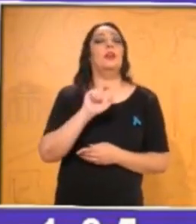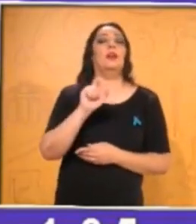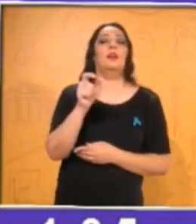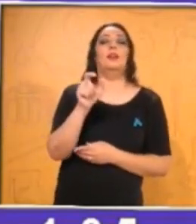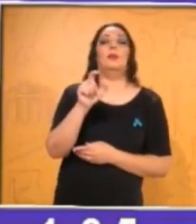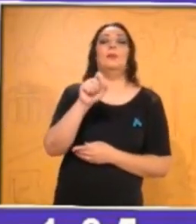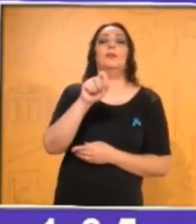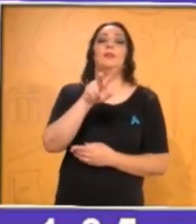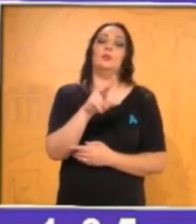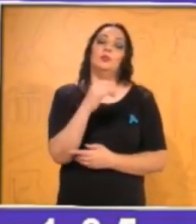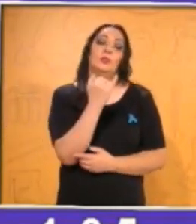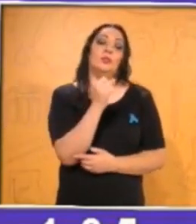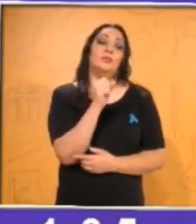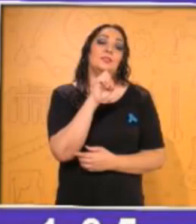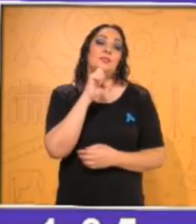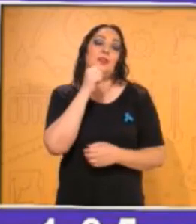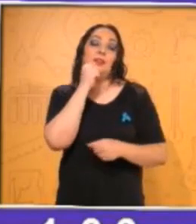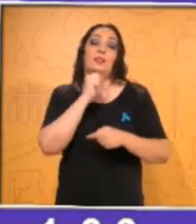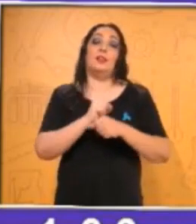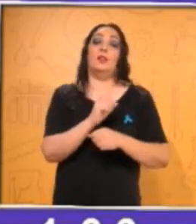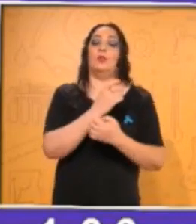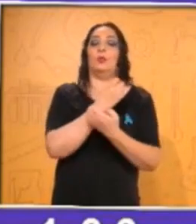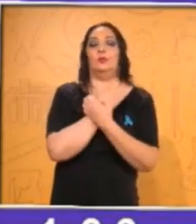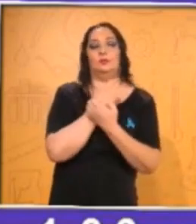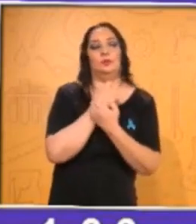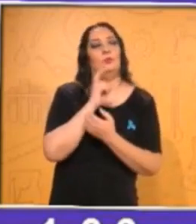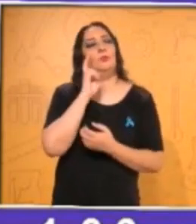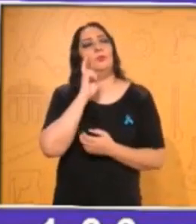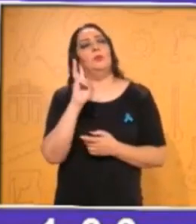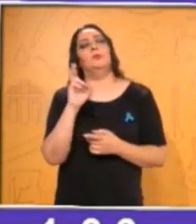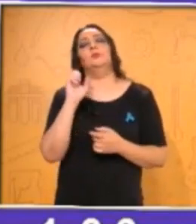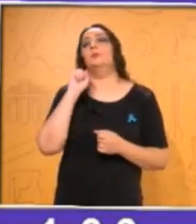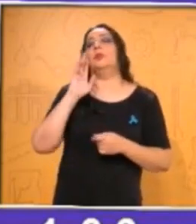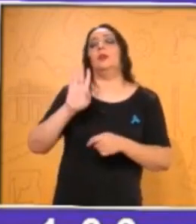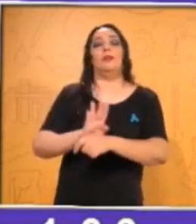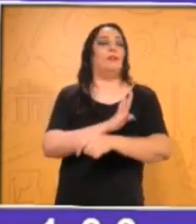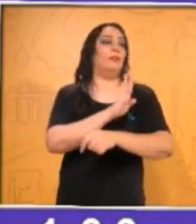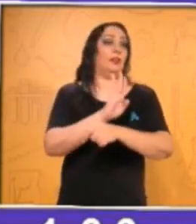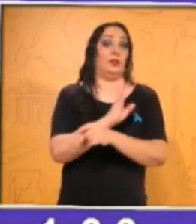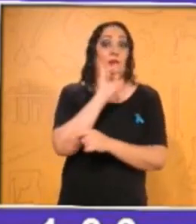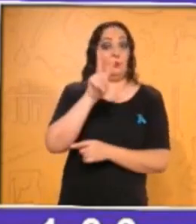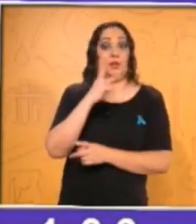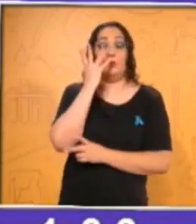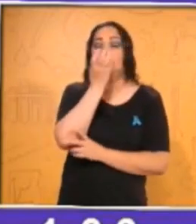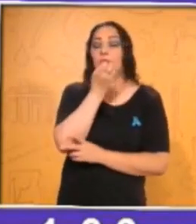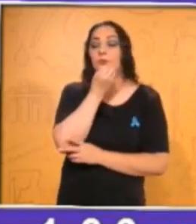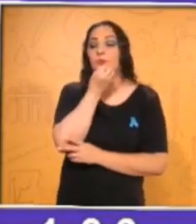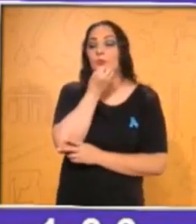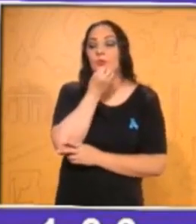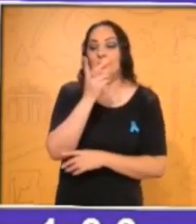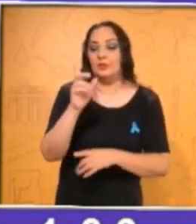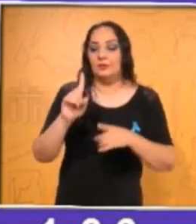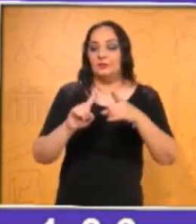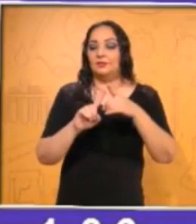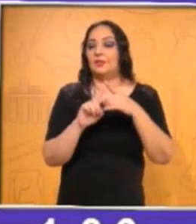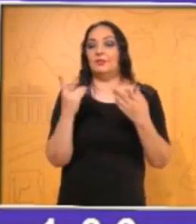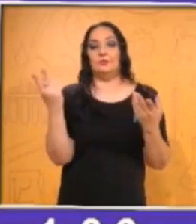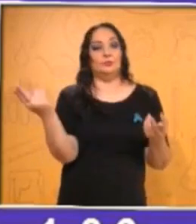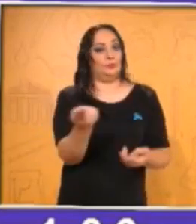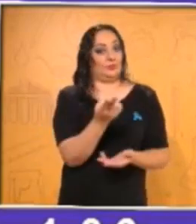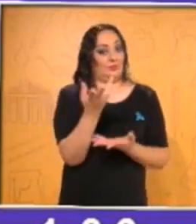tema que vimos ayer con las fuentes de energía, las manifestaciones de energía que nos llegaron, están muy bonitos las producciones que